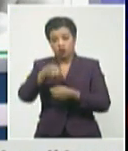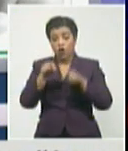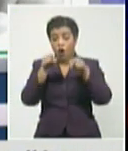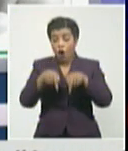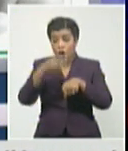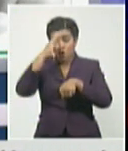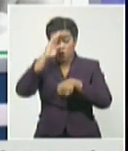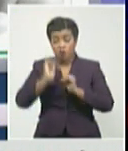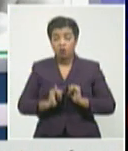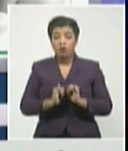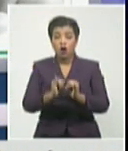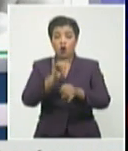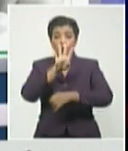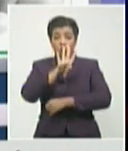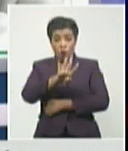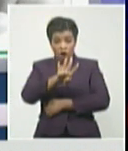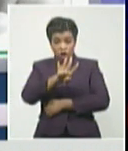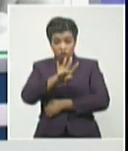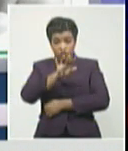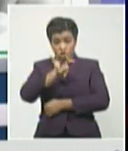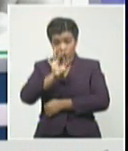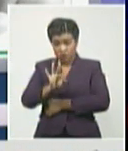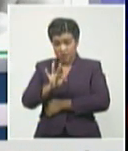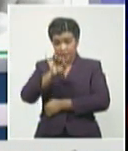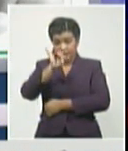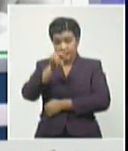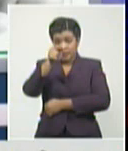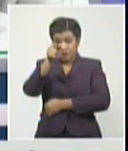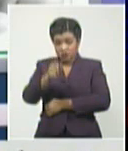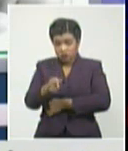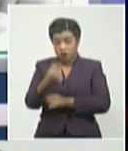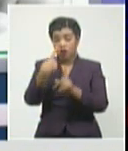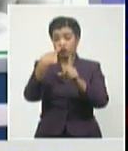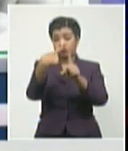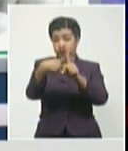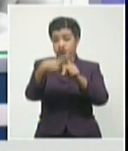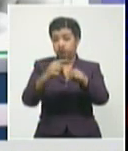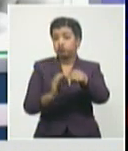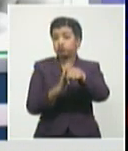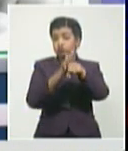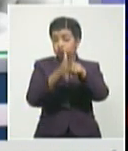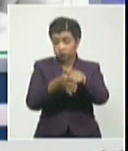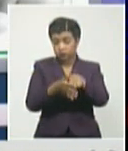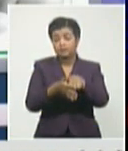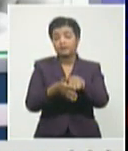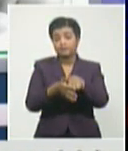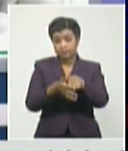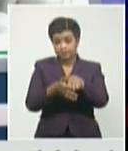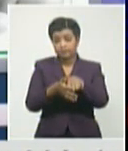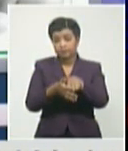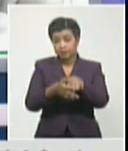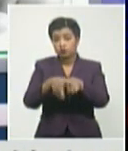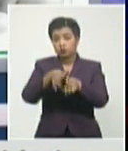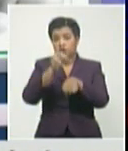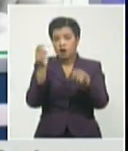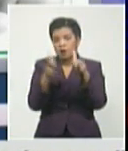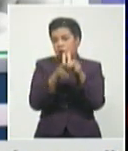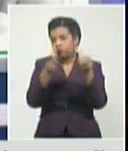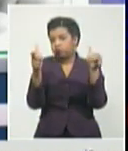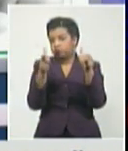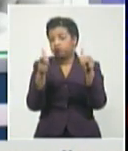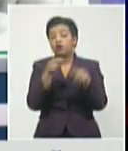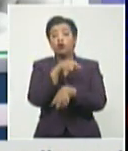registró 487 en nuevos casos positivos a lakovic 19 otro nuevo récord usted